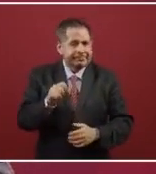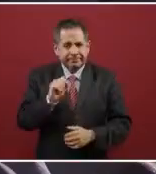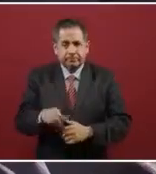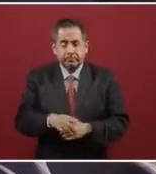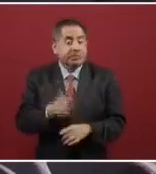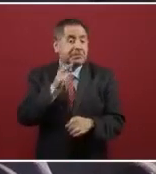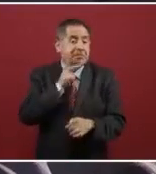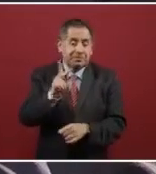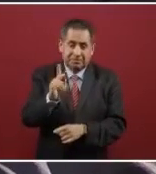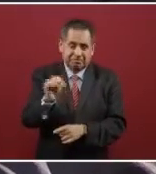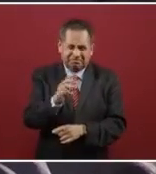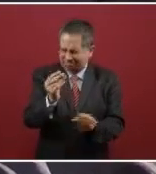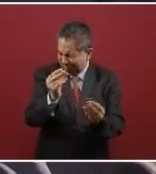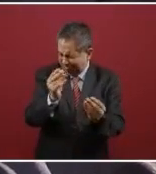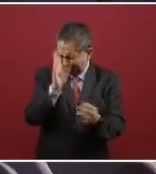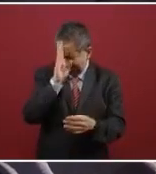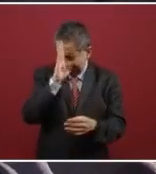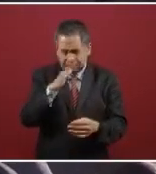pero en Pemex mucha,